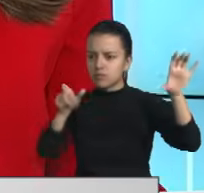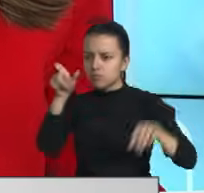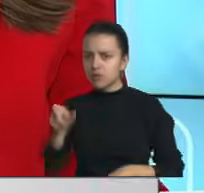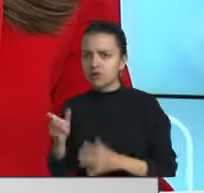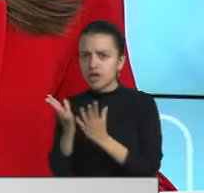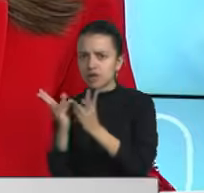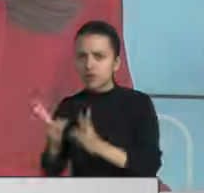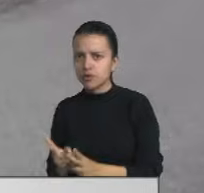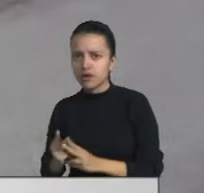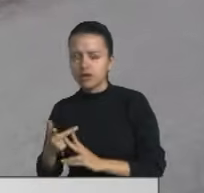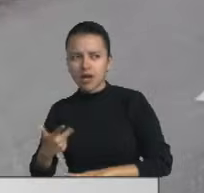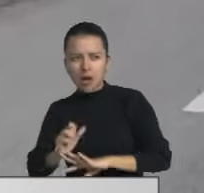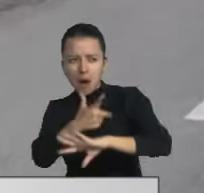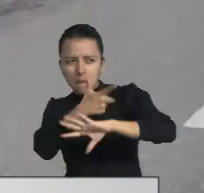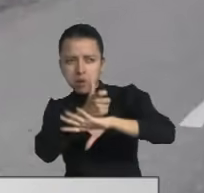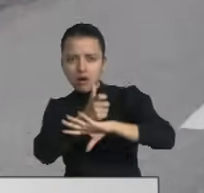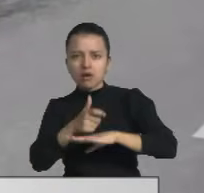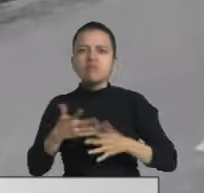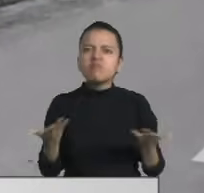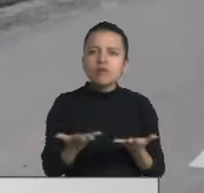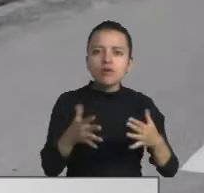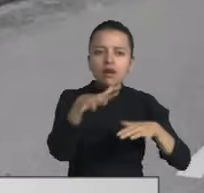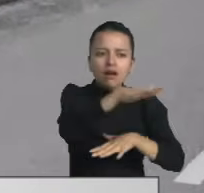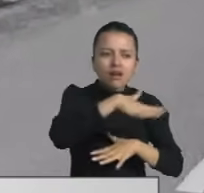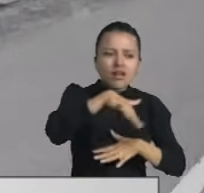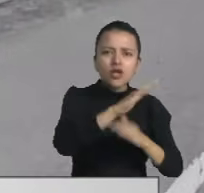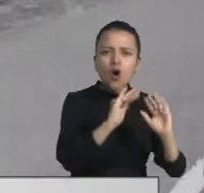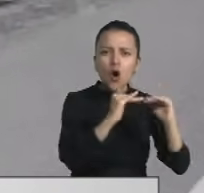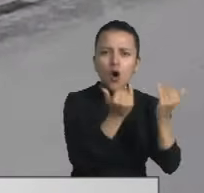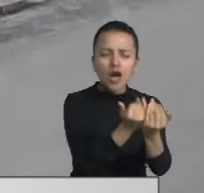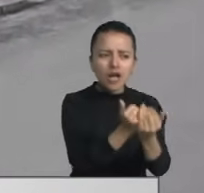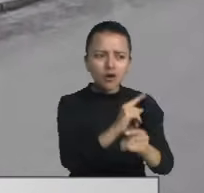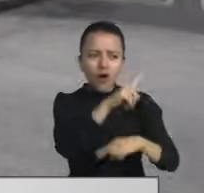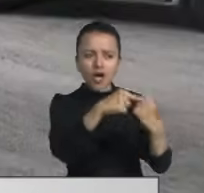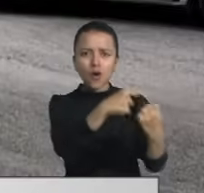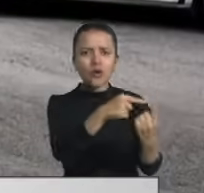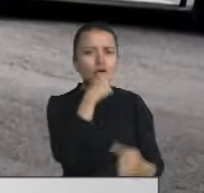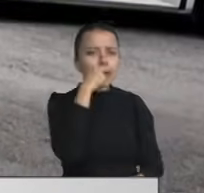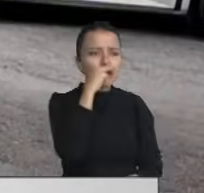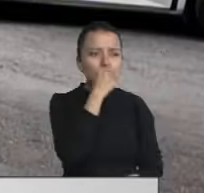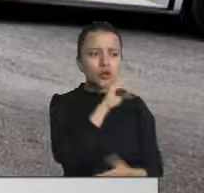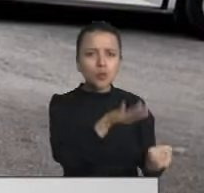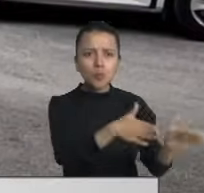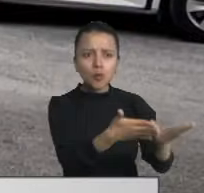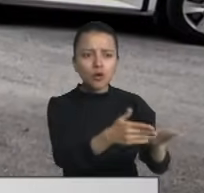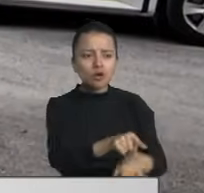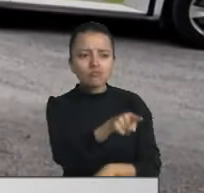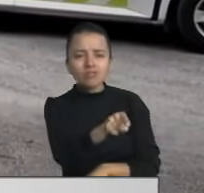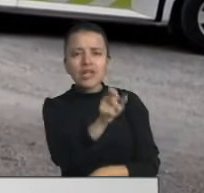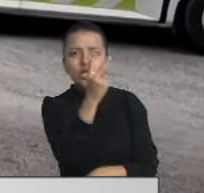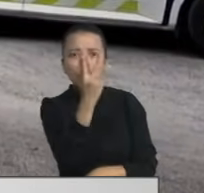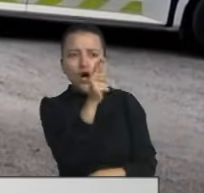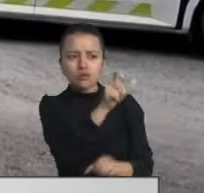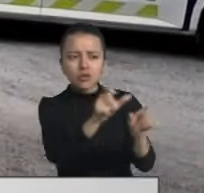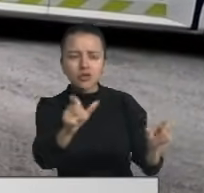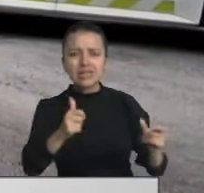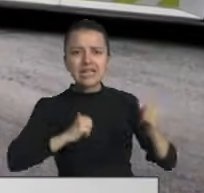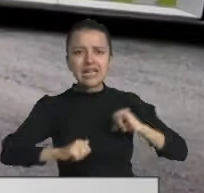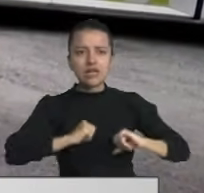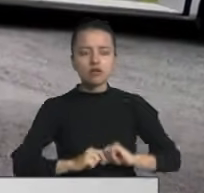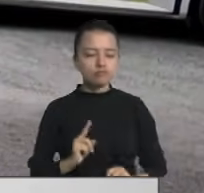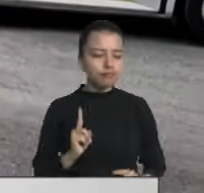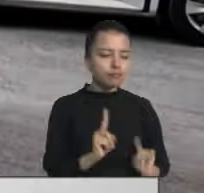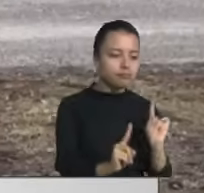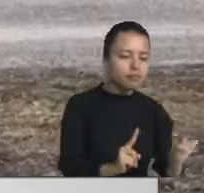un colegio de Finlandia. El hecho dejó a un menor de edad muerto y 2 gravemente heridos. La policía llegó al establecimiento